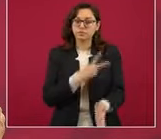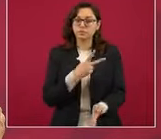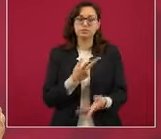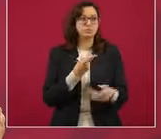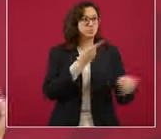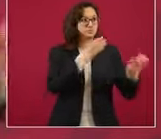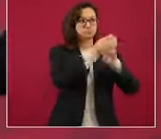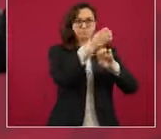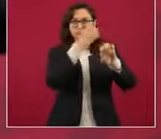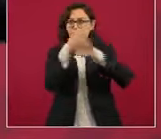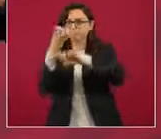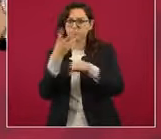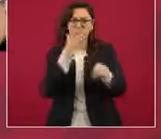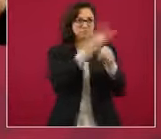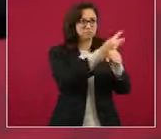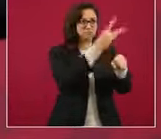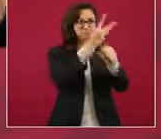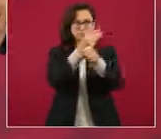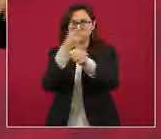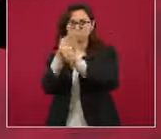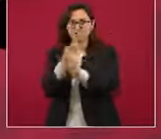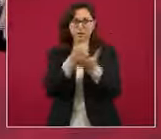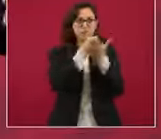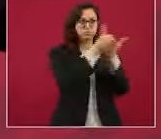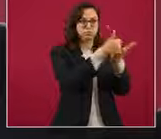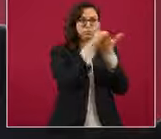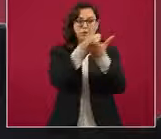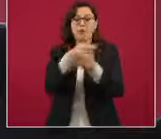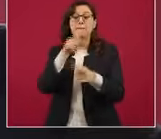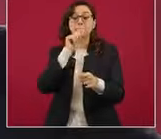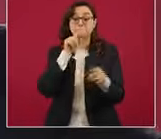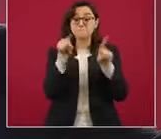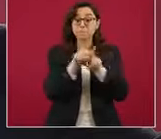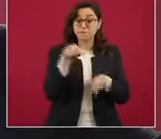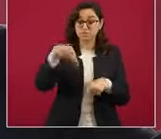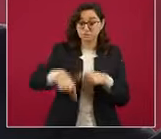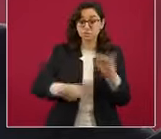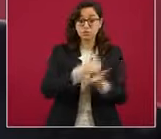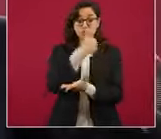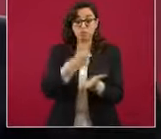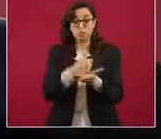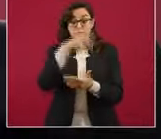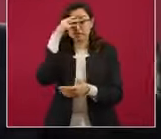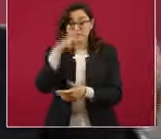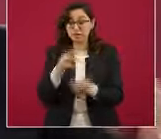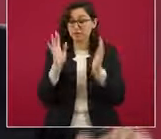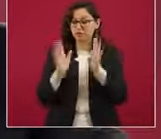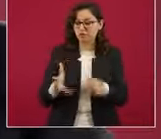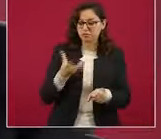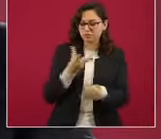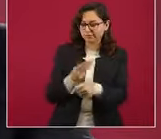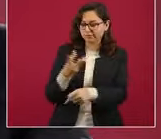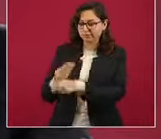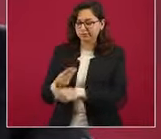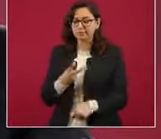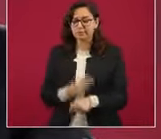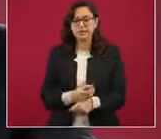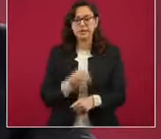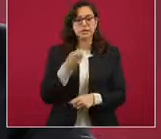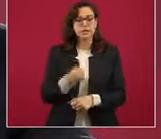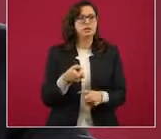estados, como ya lo estamos haciendo en el caso de la ciudad. Pero este plan lo iniciamos desde